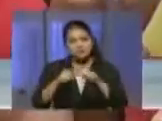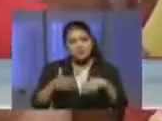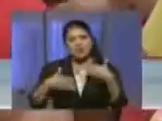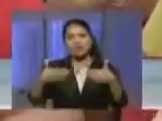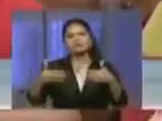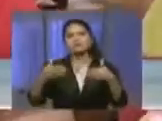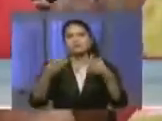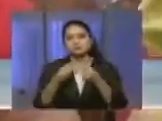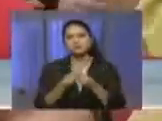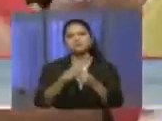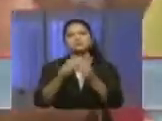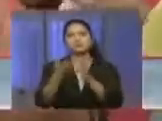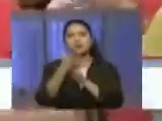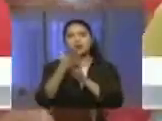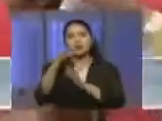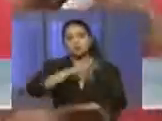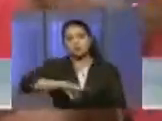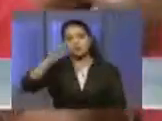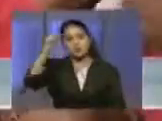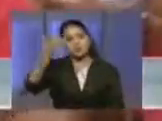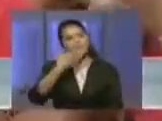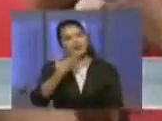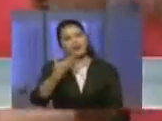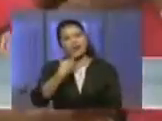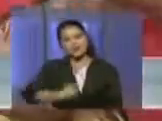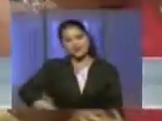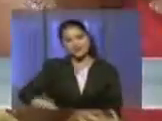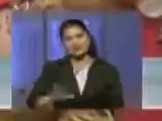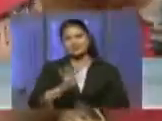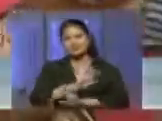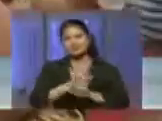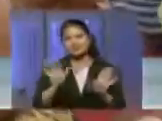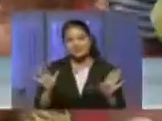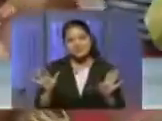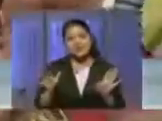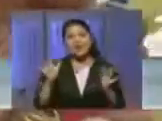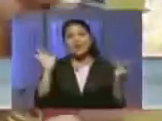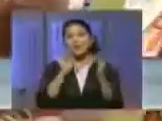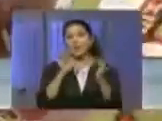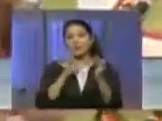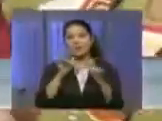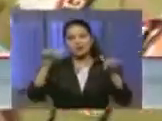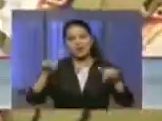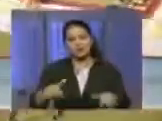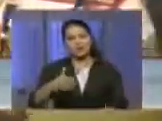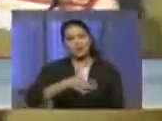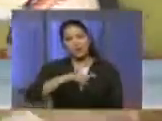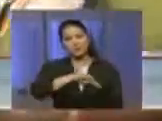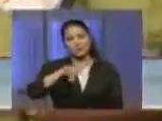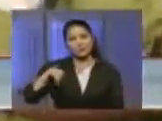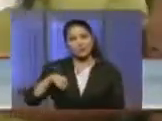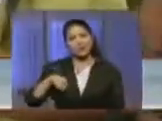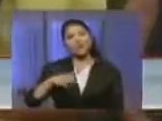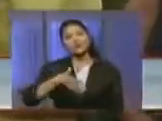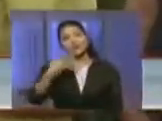lación socialista Muchísimas gracias presidente por estar en contacto con nosot